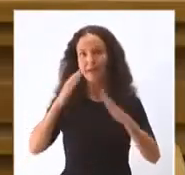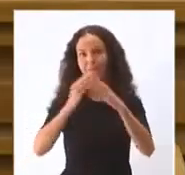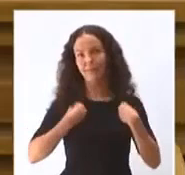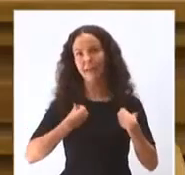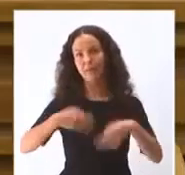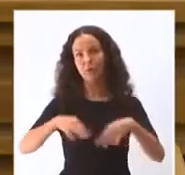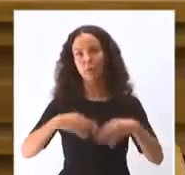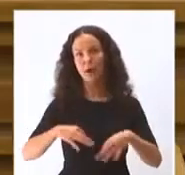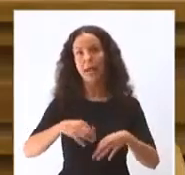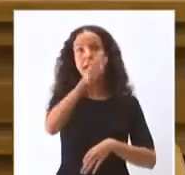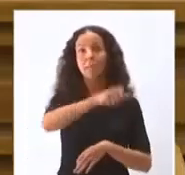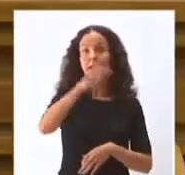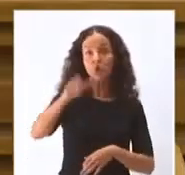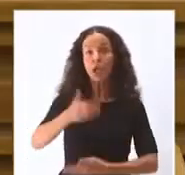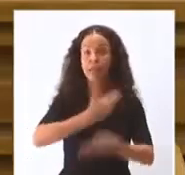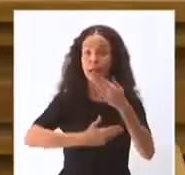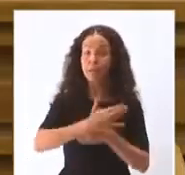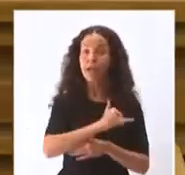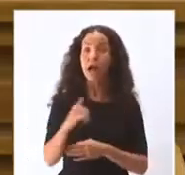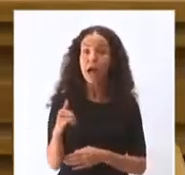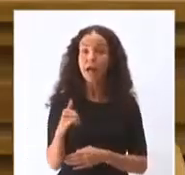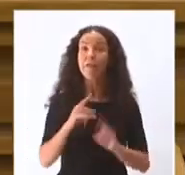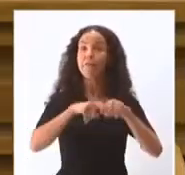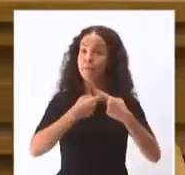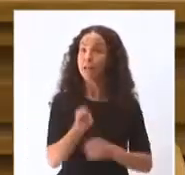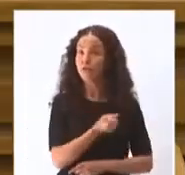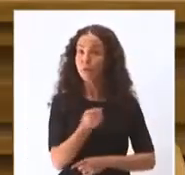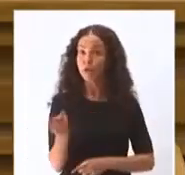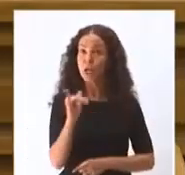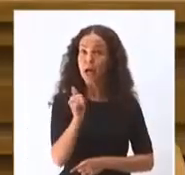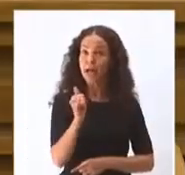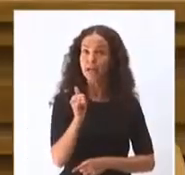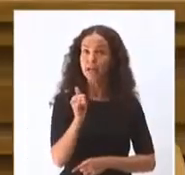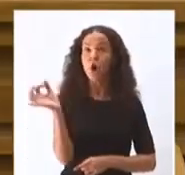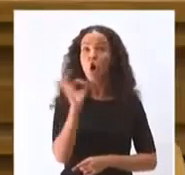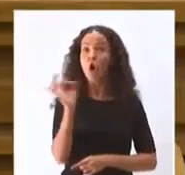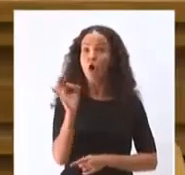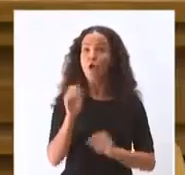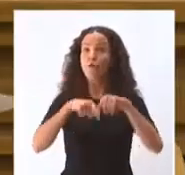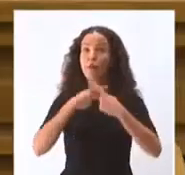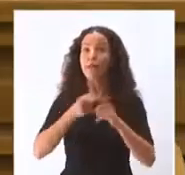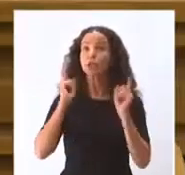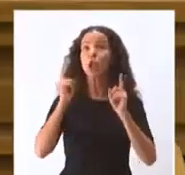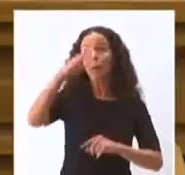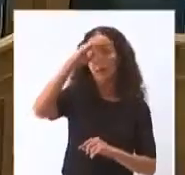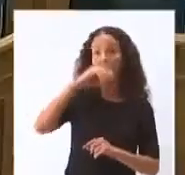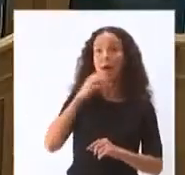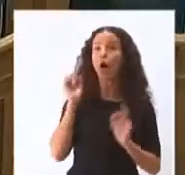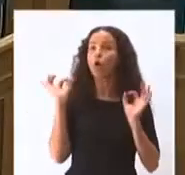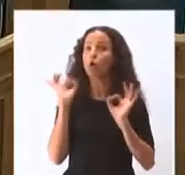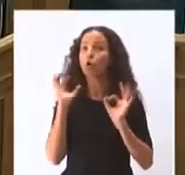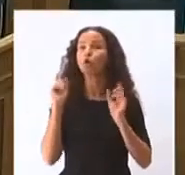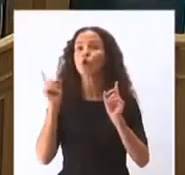de las personas que tienen discapacidad familias numerosas y familias monoparentales son